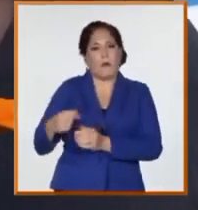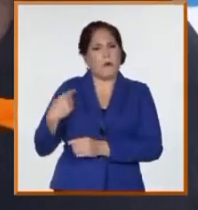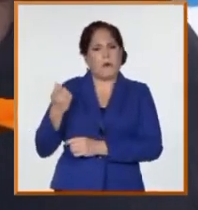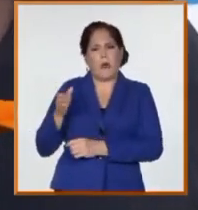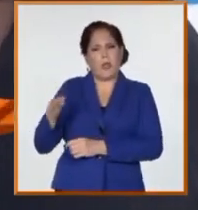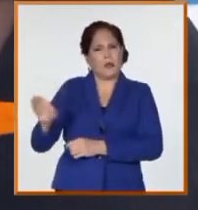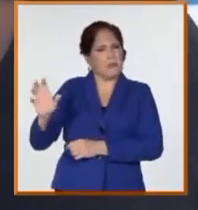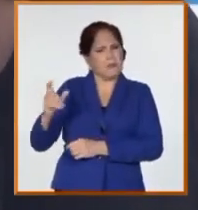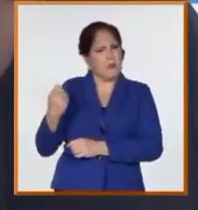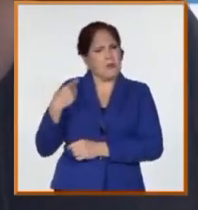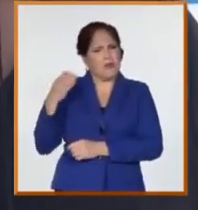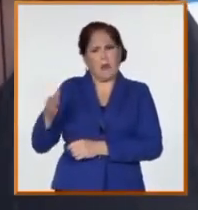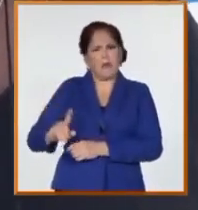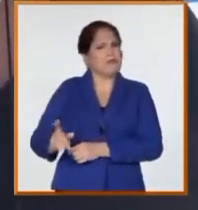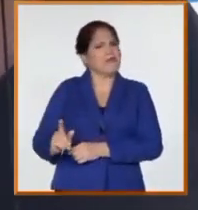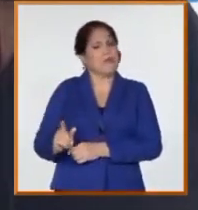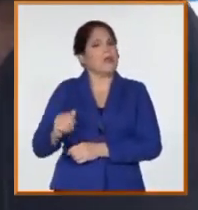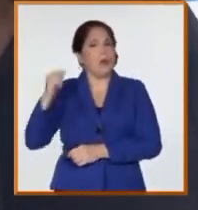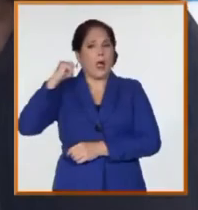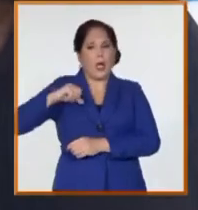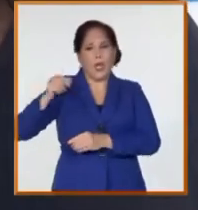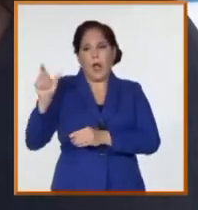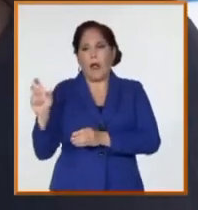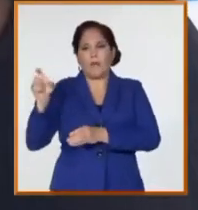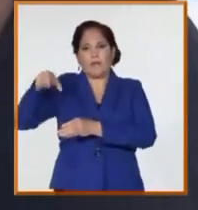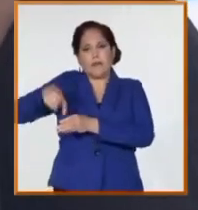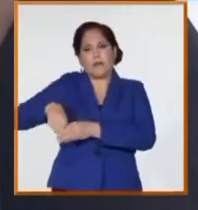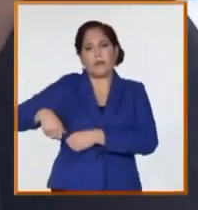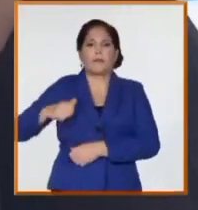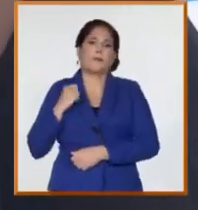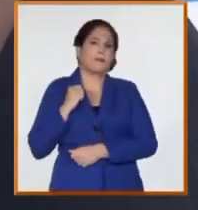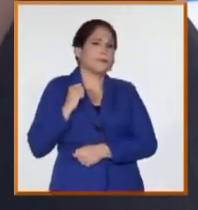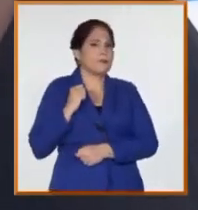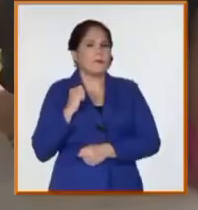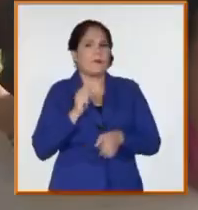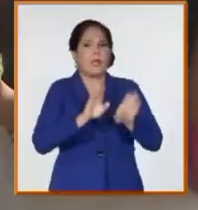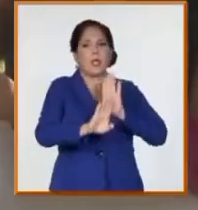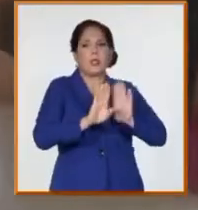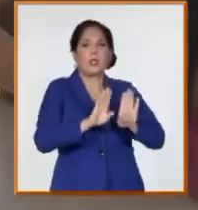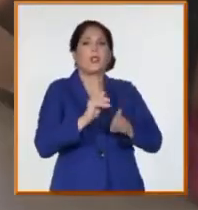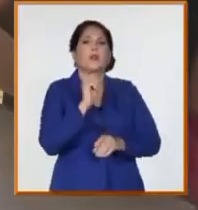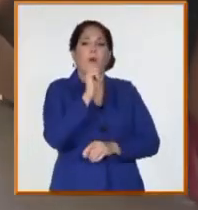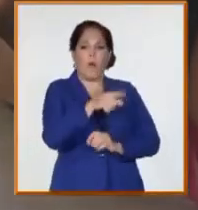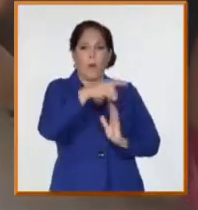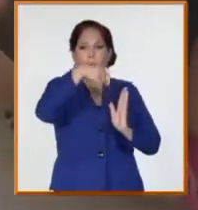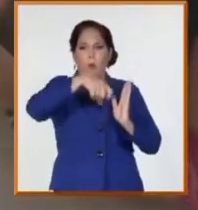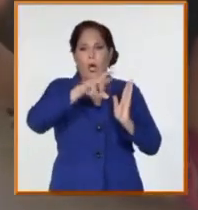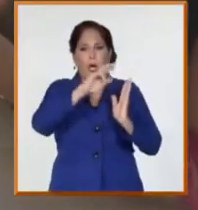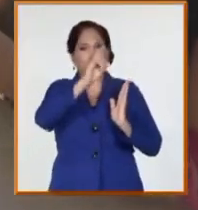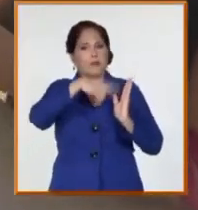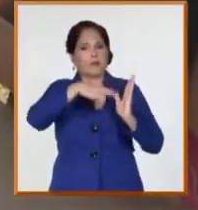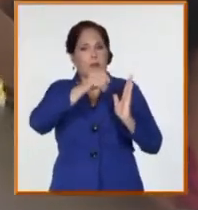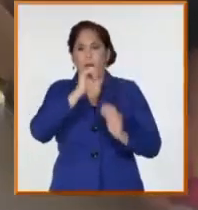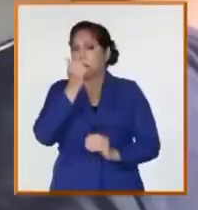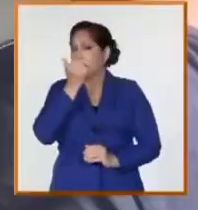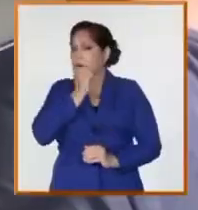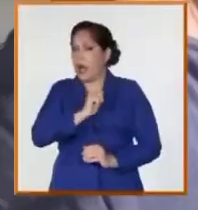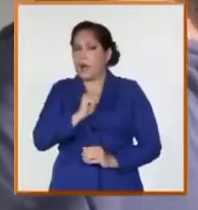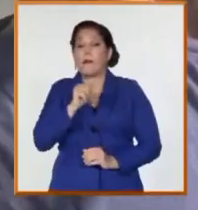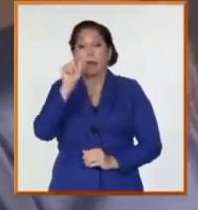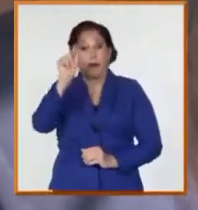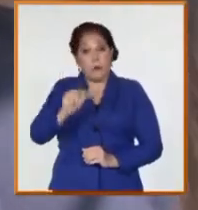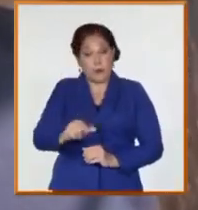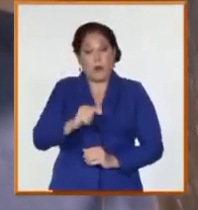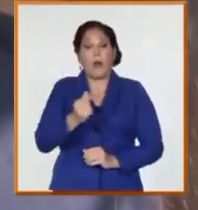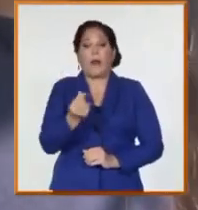por la que estamos atravesando con la situación de los cajeros automáticos y se te hace mucho más fácil el servicio de caja extra que facilita a los clientes